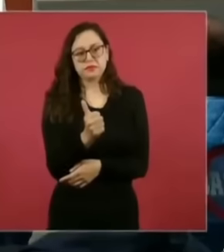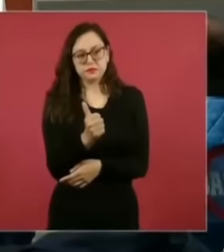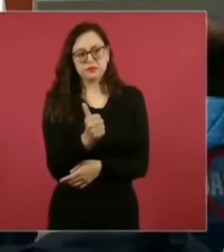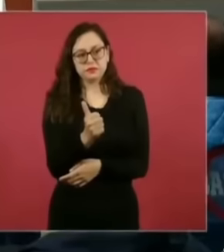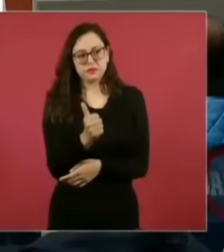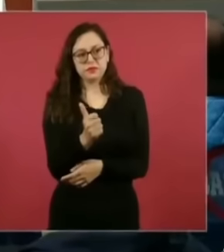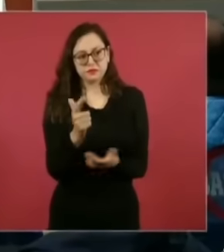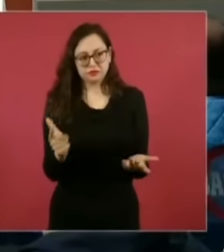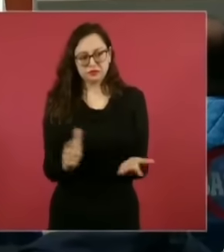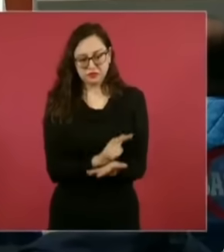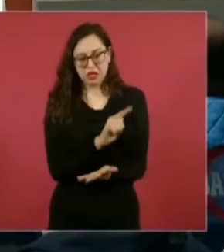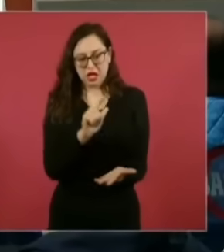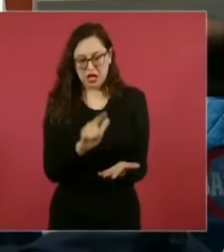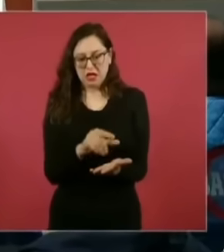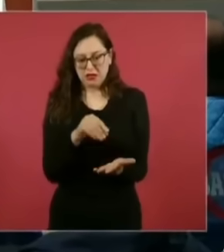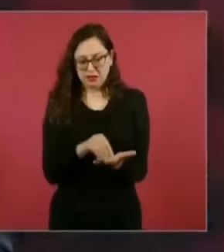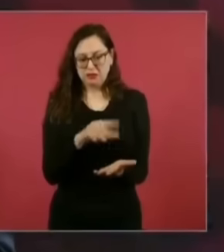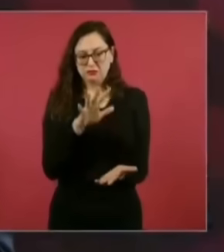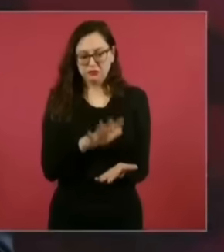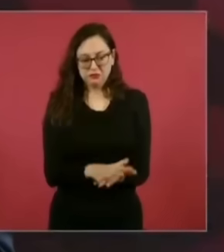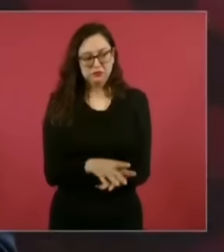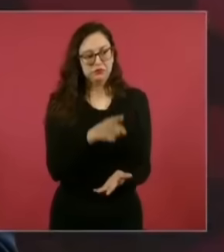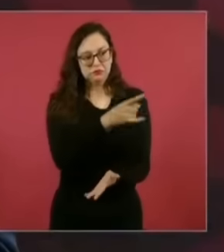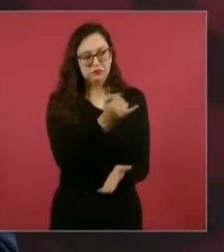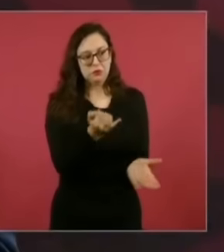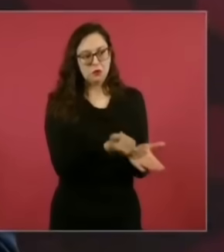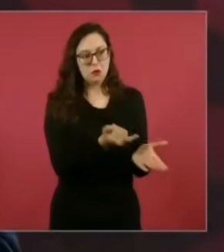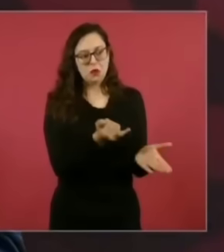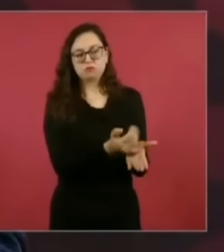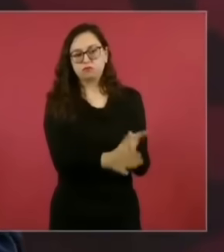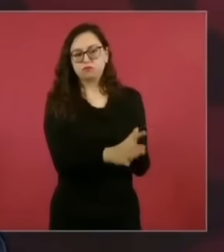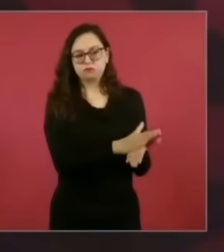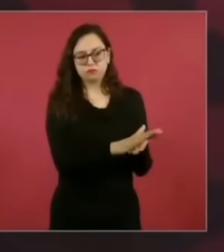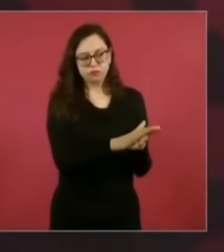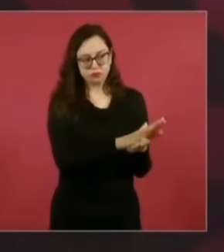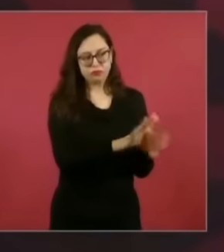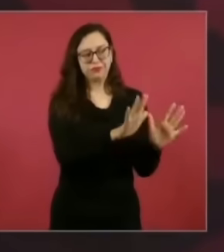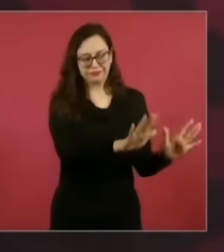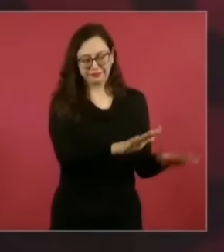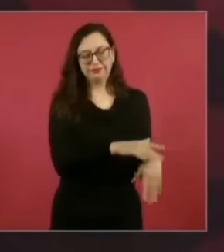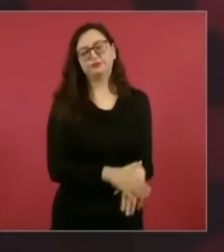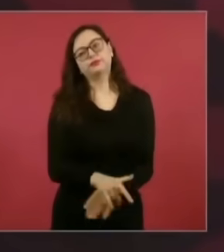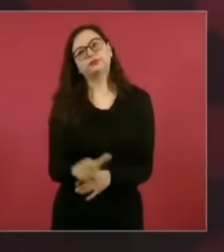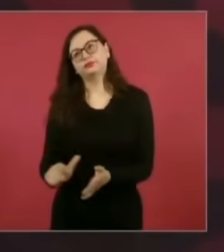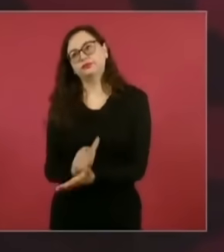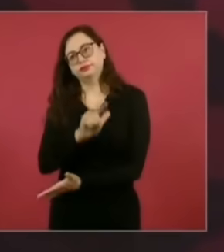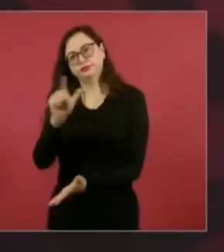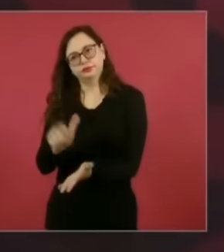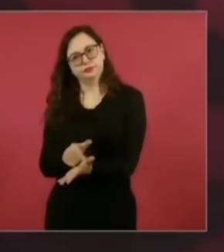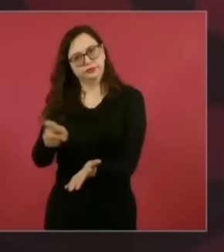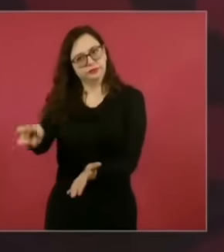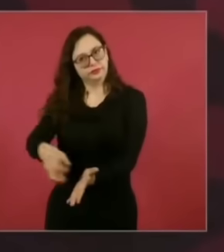existía el mecanismo para la condonación de los impuestos. Entonces se cancela,